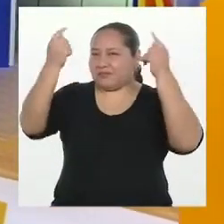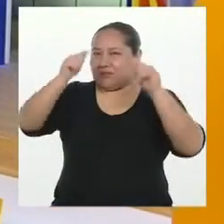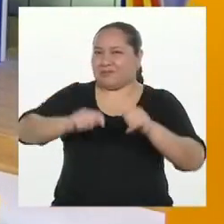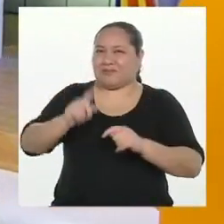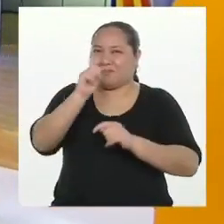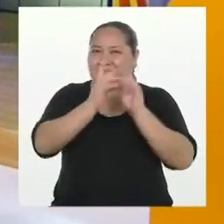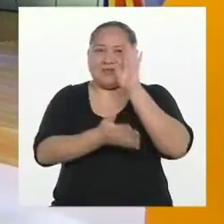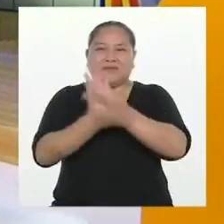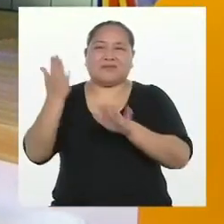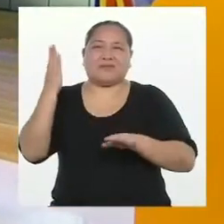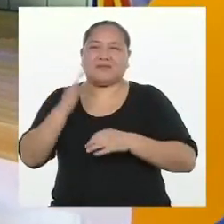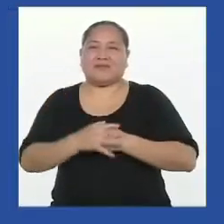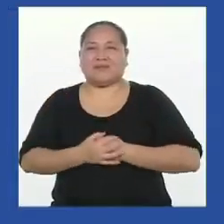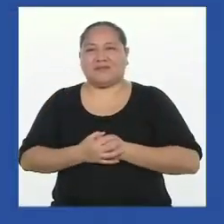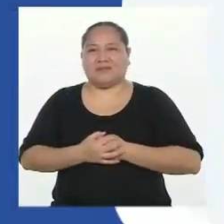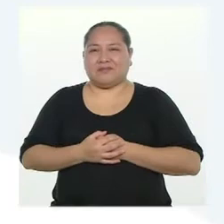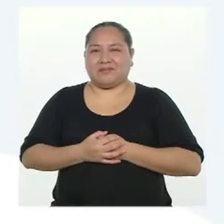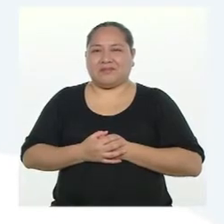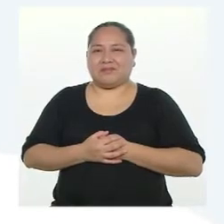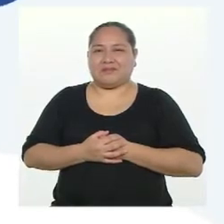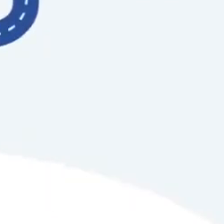pausa. ¡No se vayan!